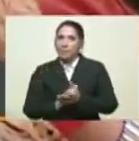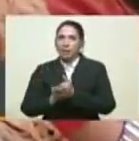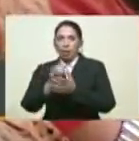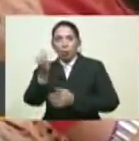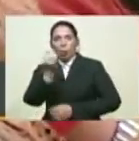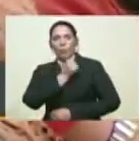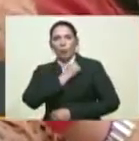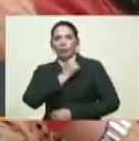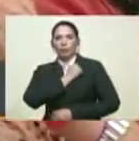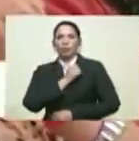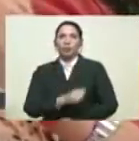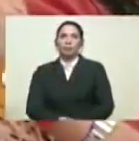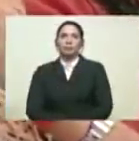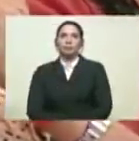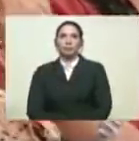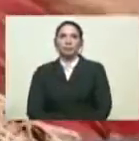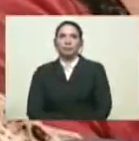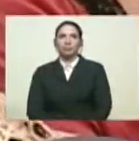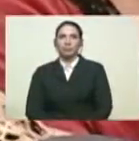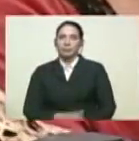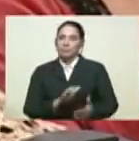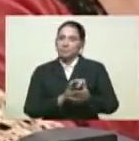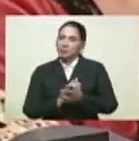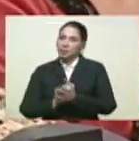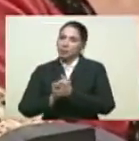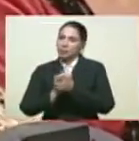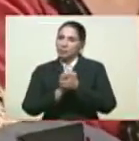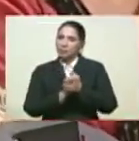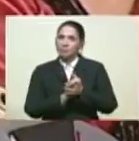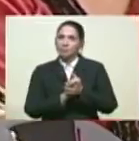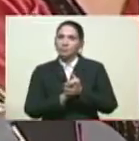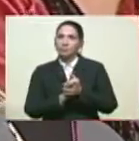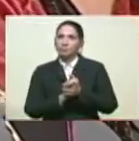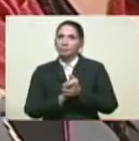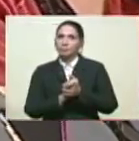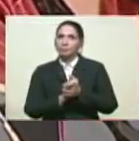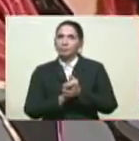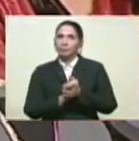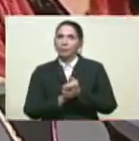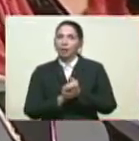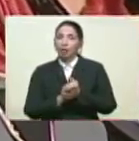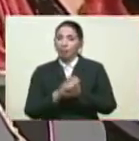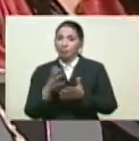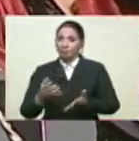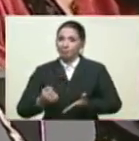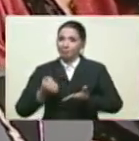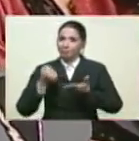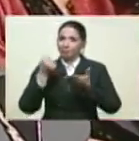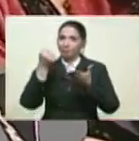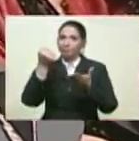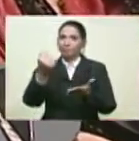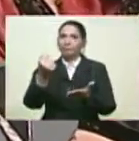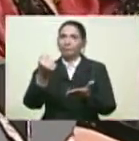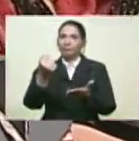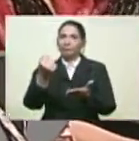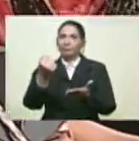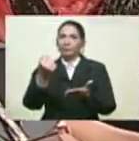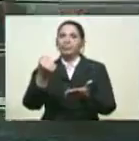compatriotas y compañeros que han recibido sus premios, le decía solo un